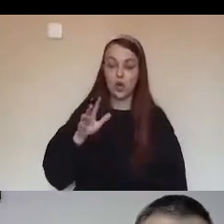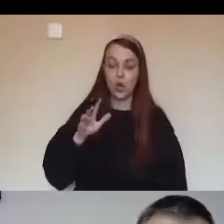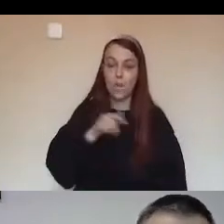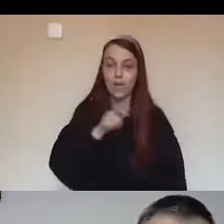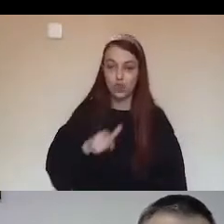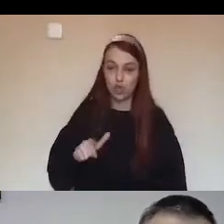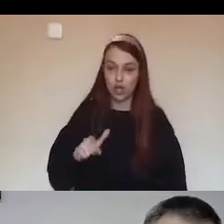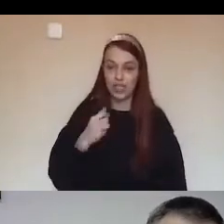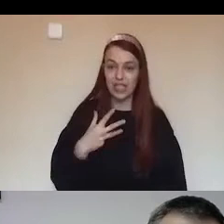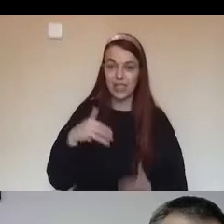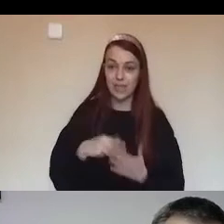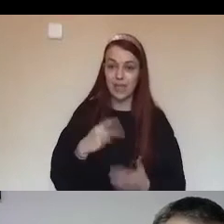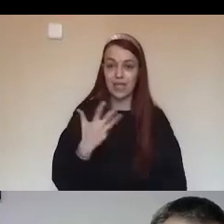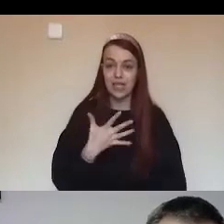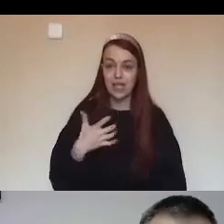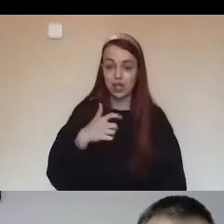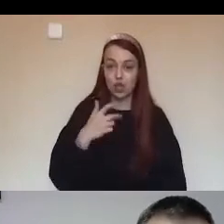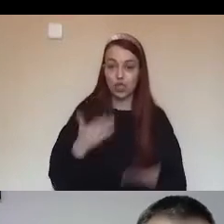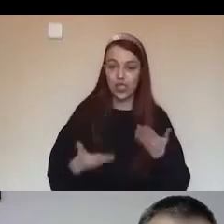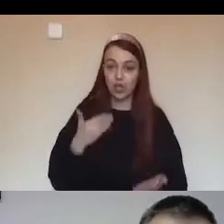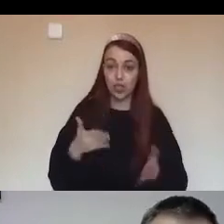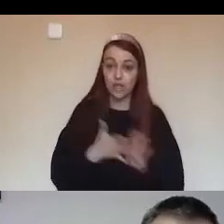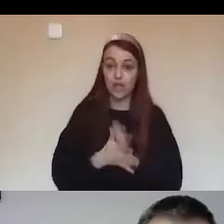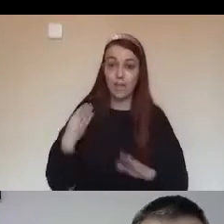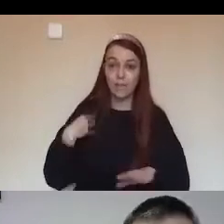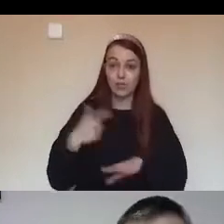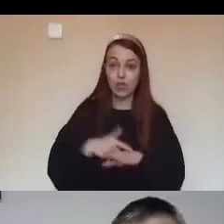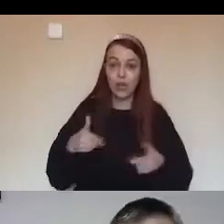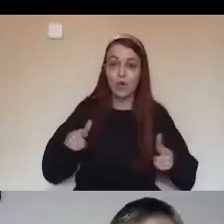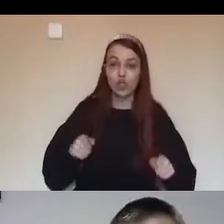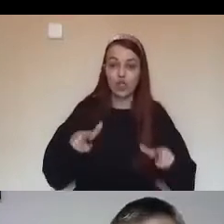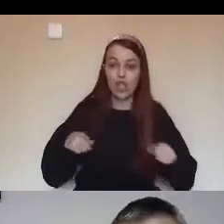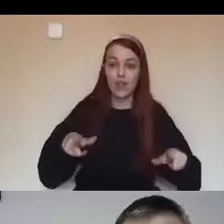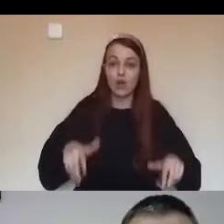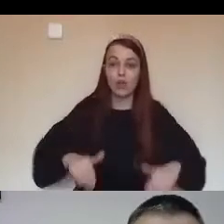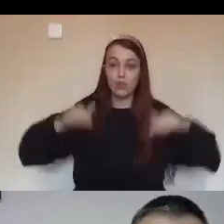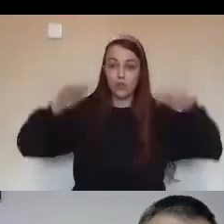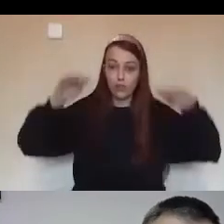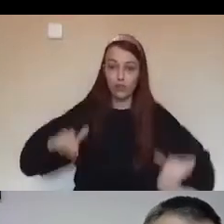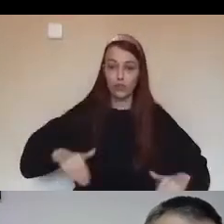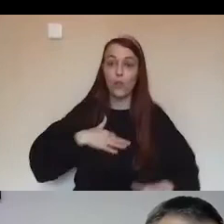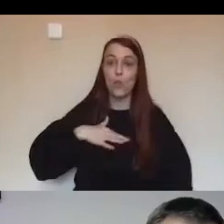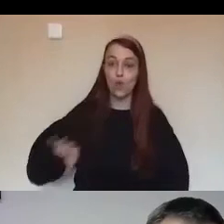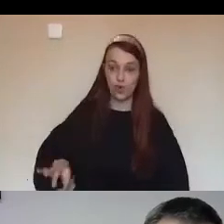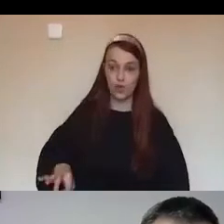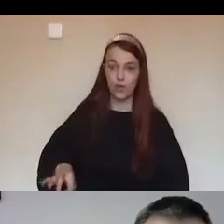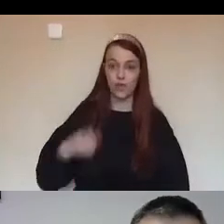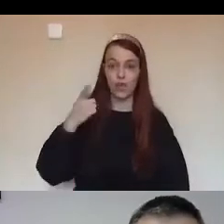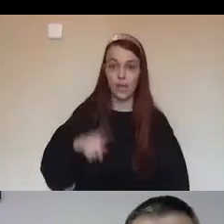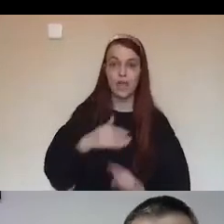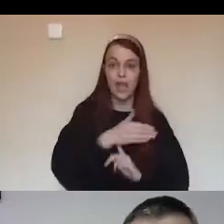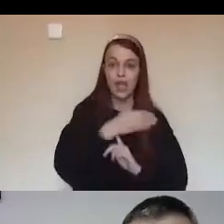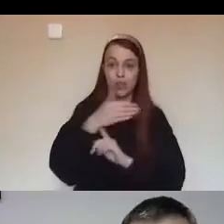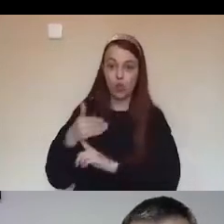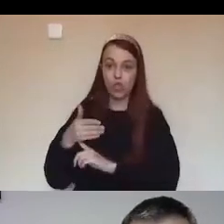mover muchas sillas de rueda a la vez entre dos plantas del edificio, al mismo tiempo que mover grandes exposiciones, es